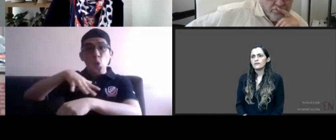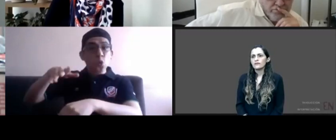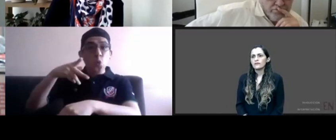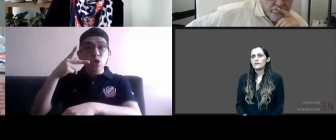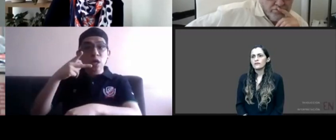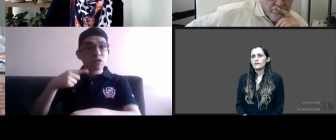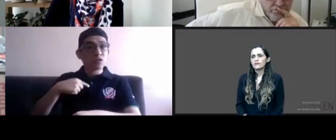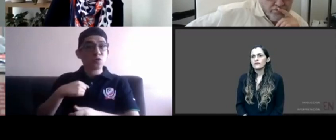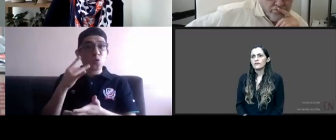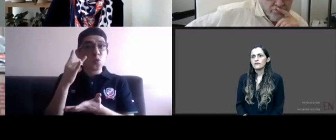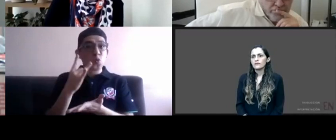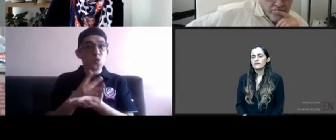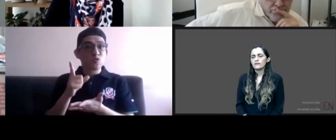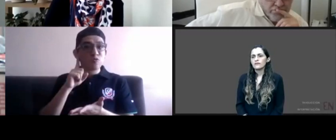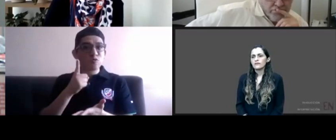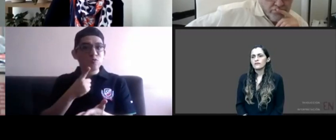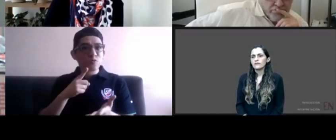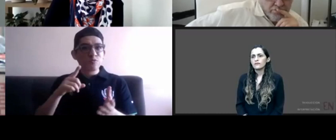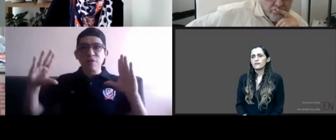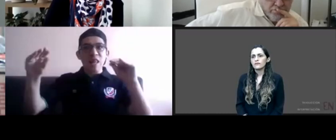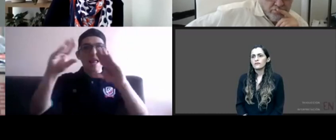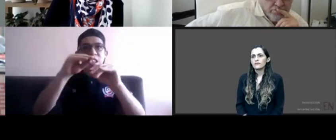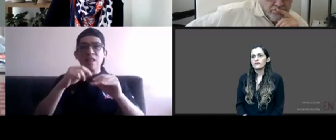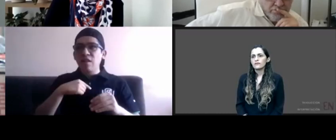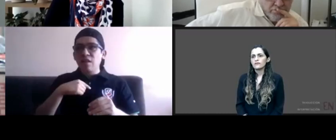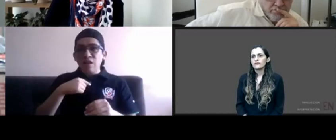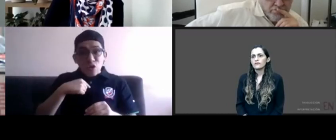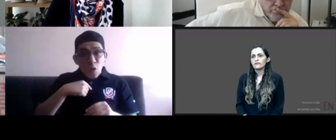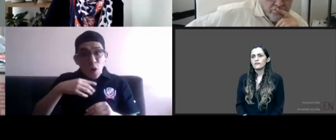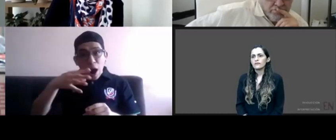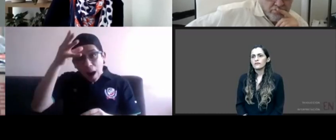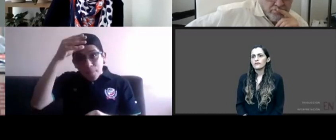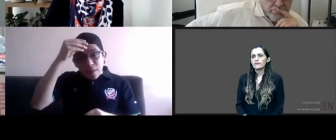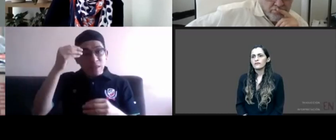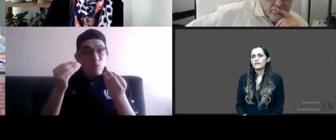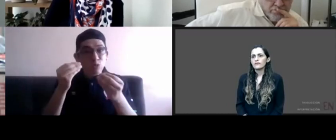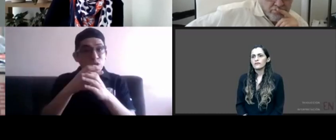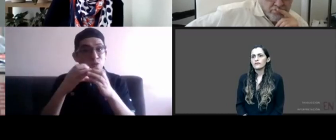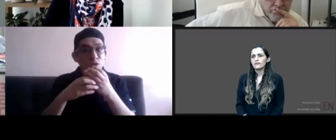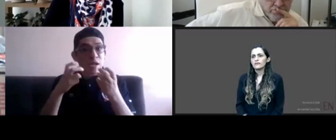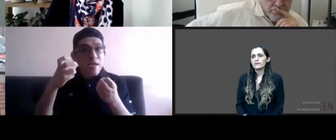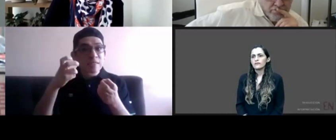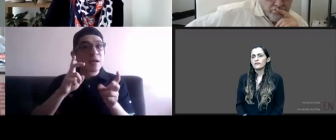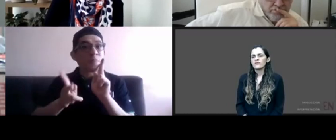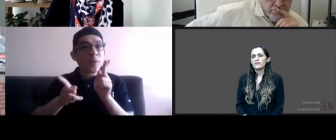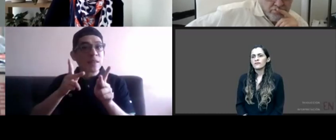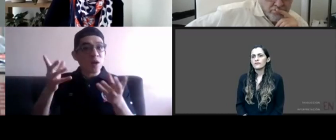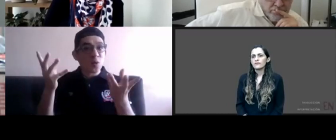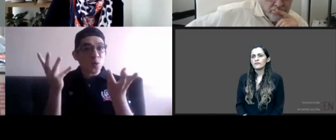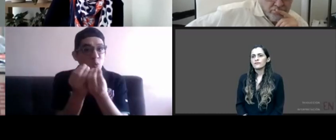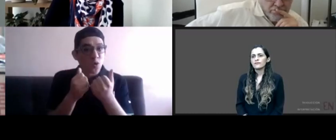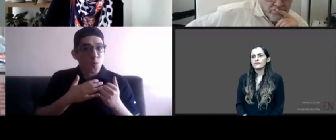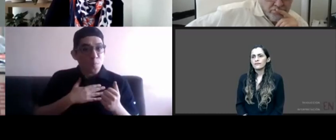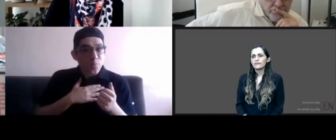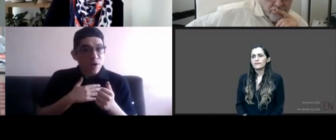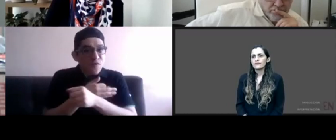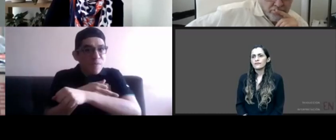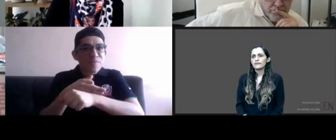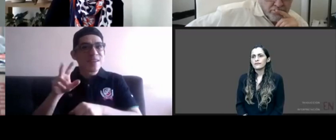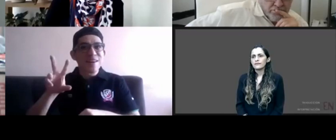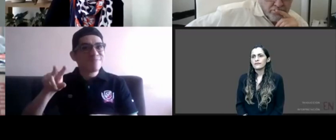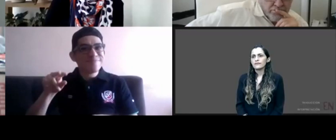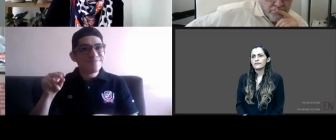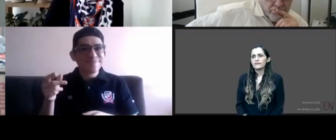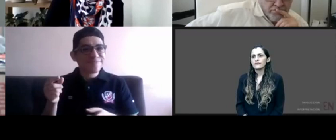limitantes. Con mi familia, toda mi familia era oyente. Era yo el único sordo y todos hablaban. Y yo tenía que aprender muchas